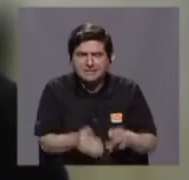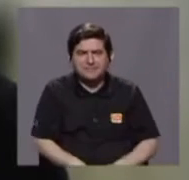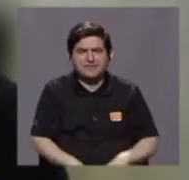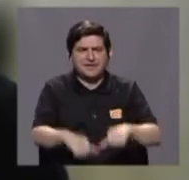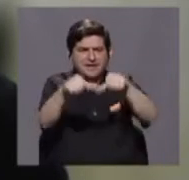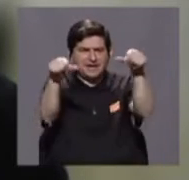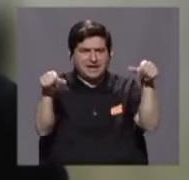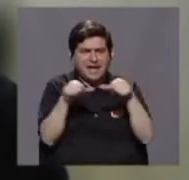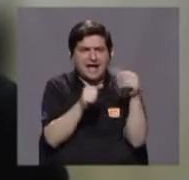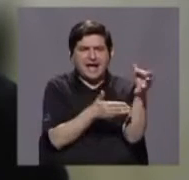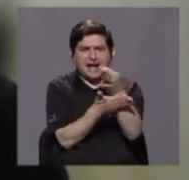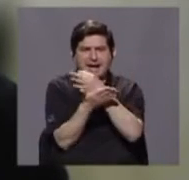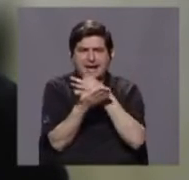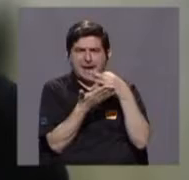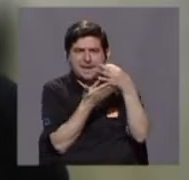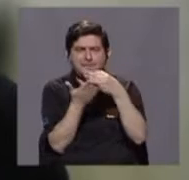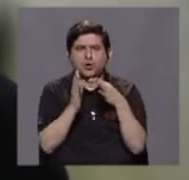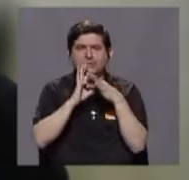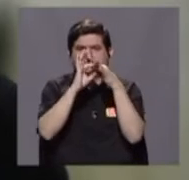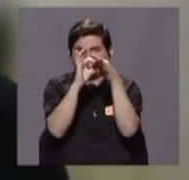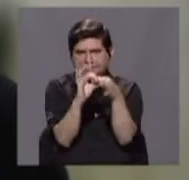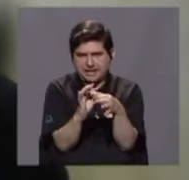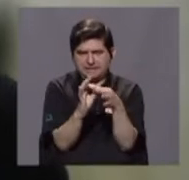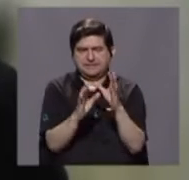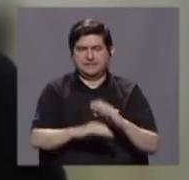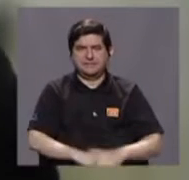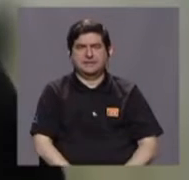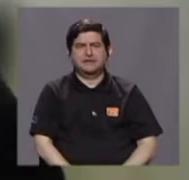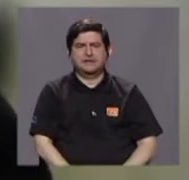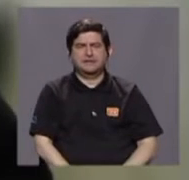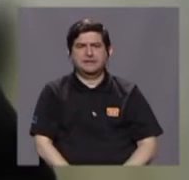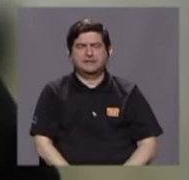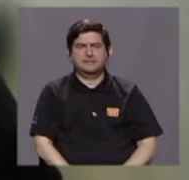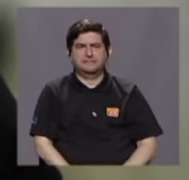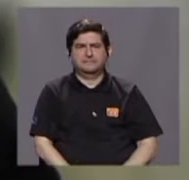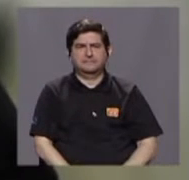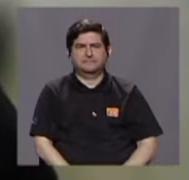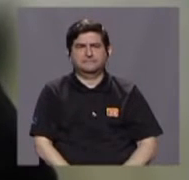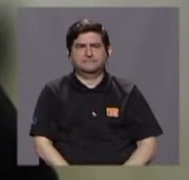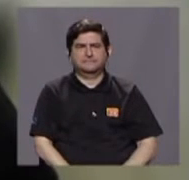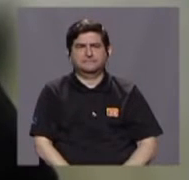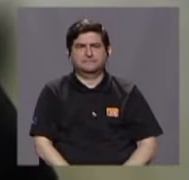áreas monetarias conjuntas cuando no se consigue